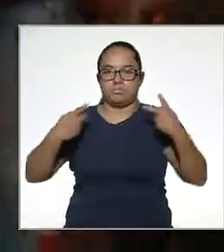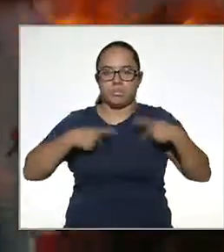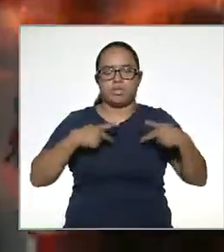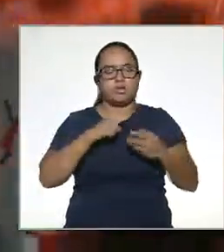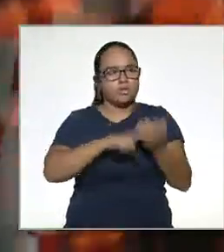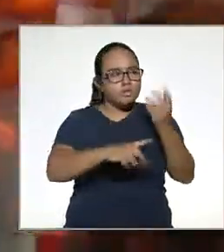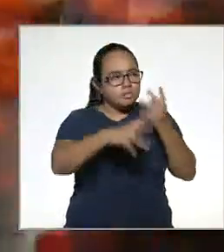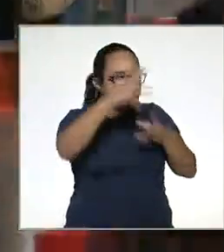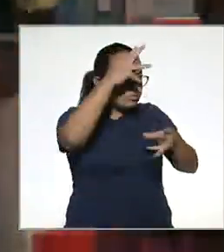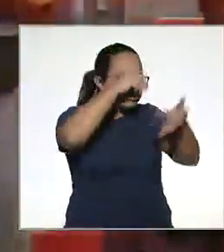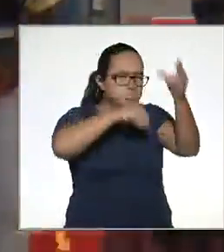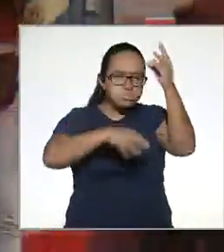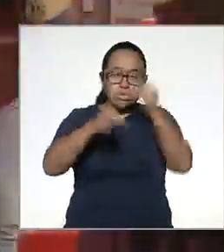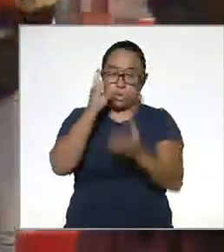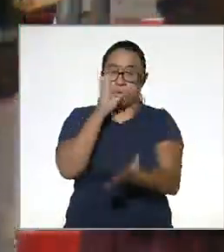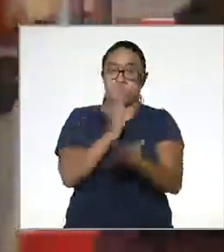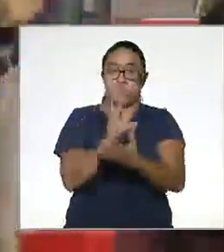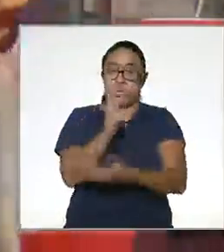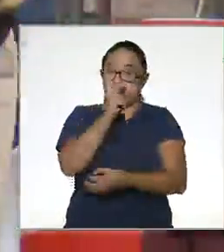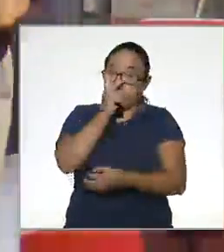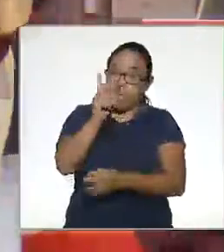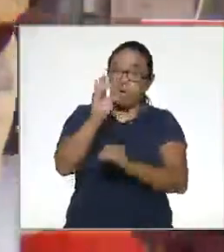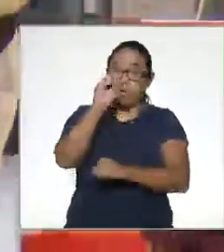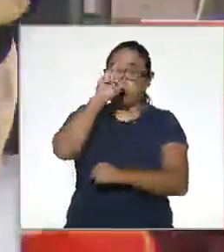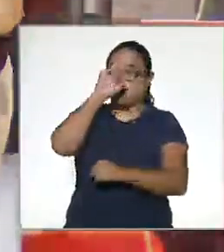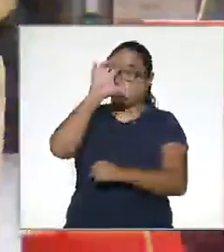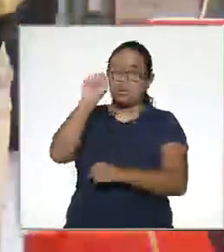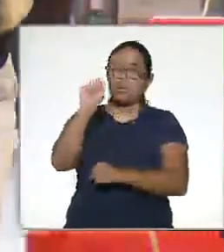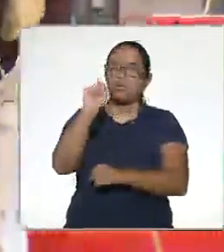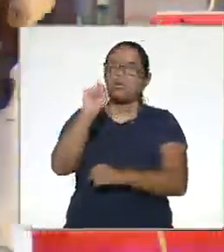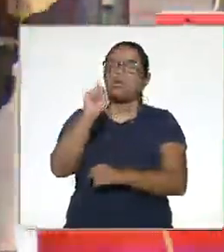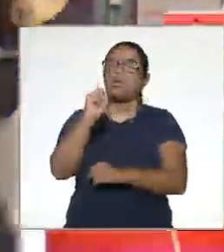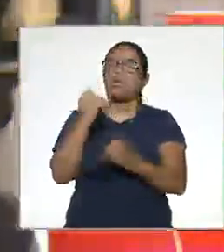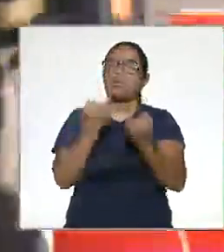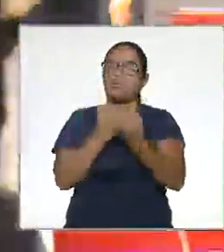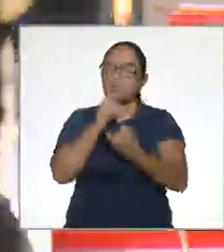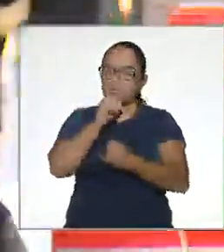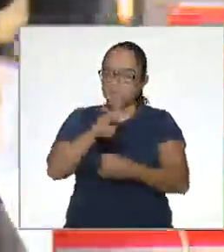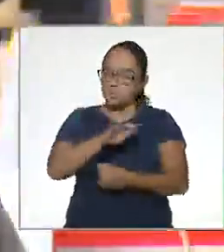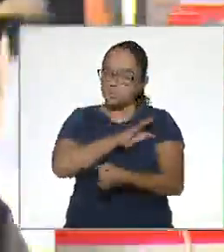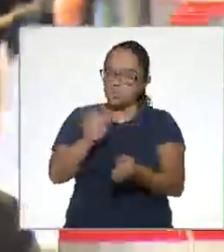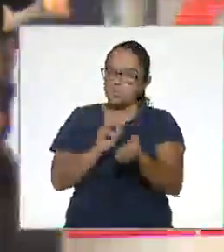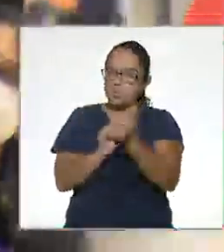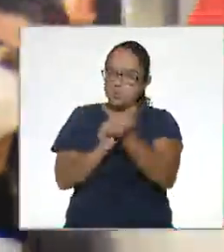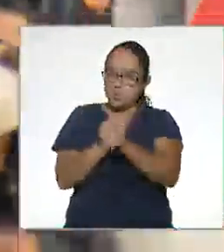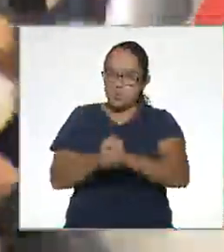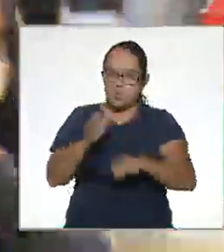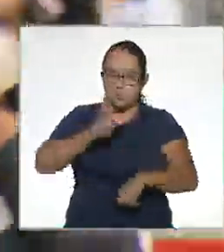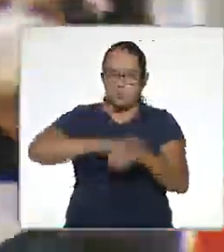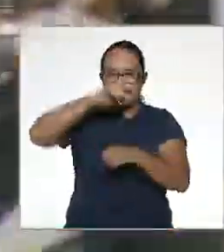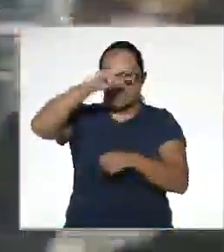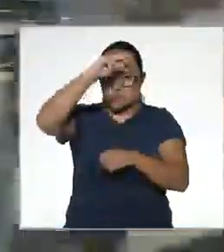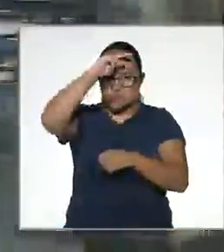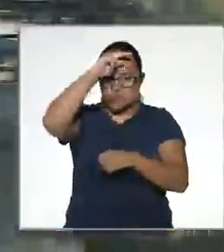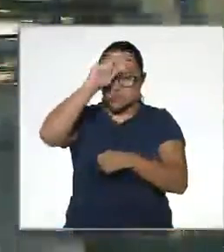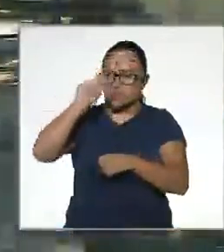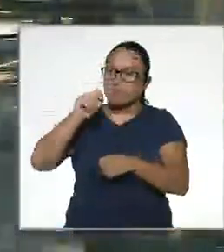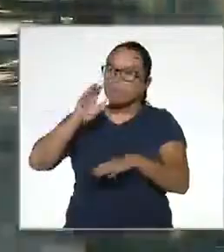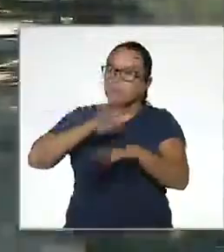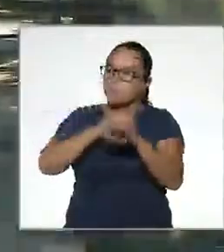aprender no solo palabras y conceptos, sino que nos lleva a desarrollar una inteligencia social.